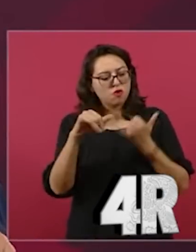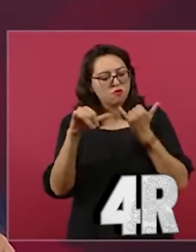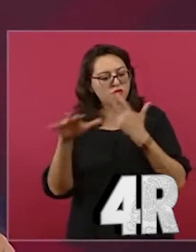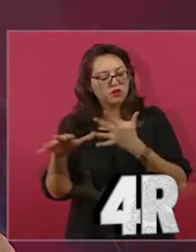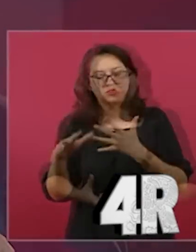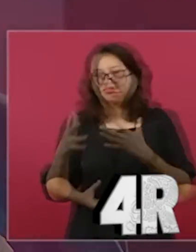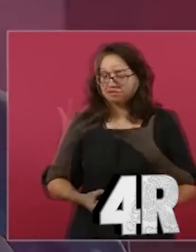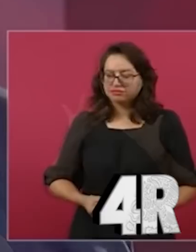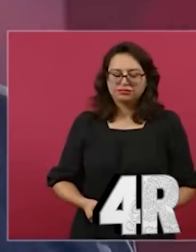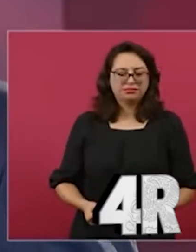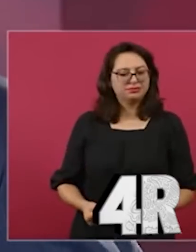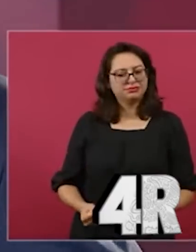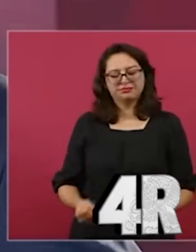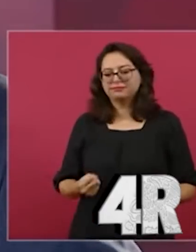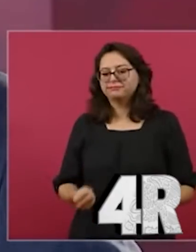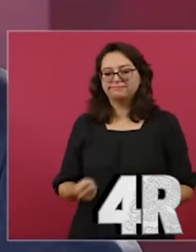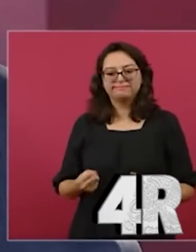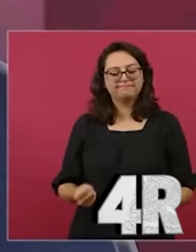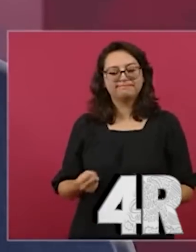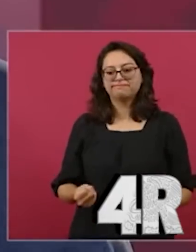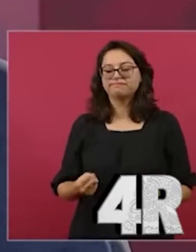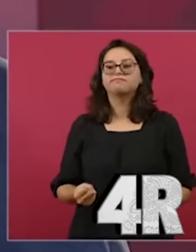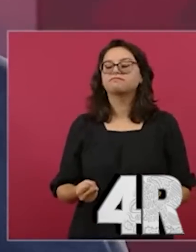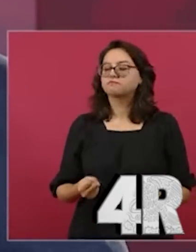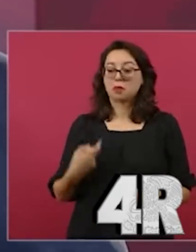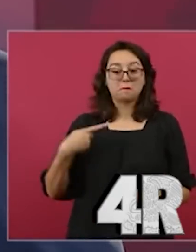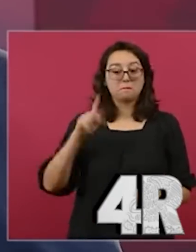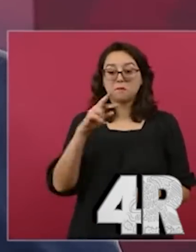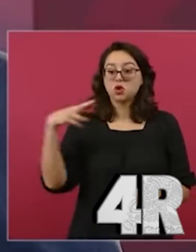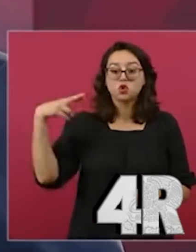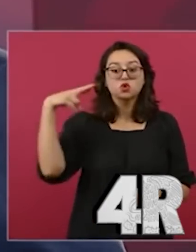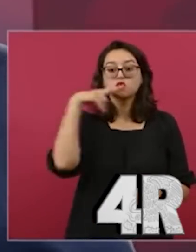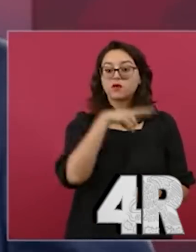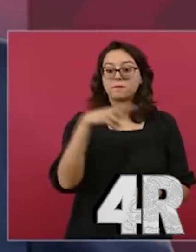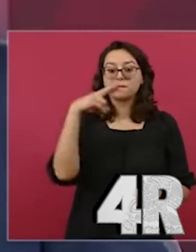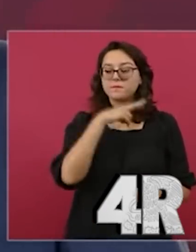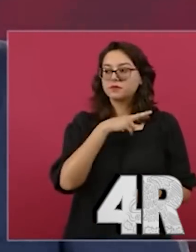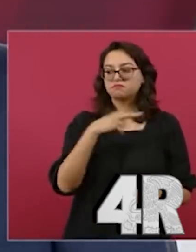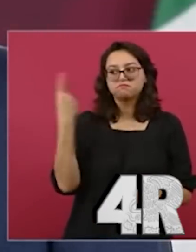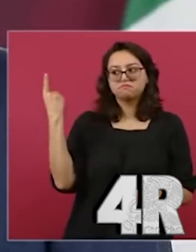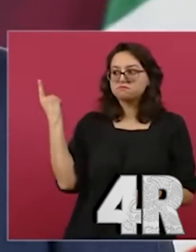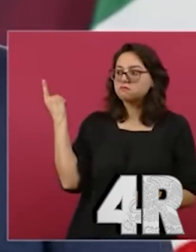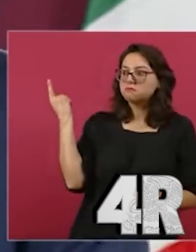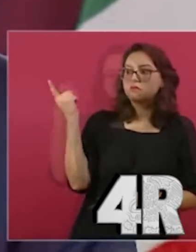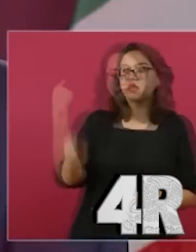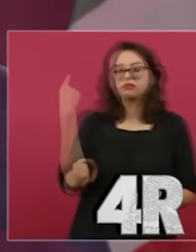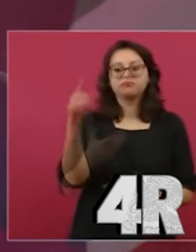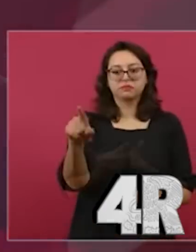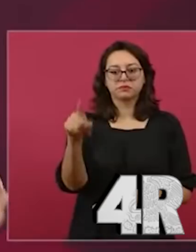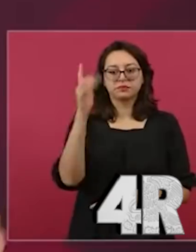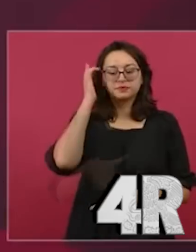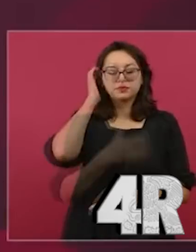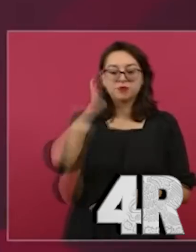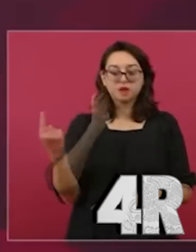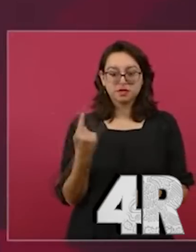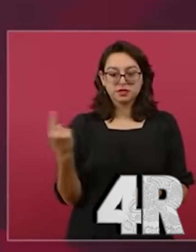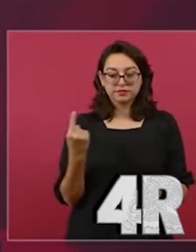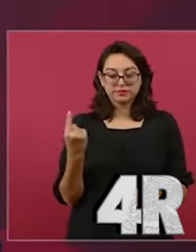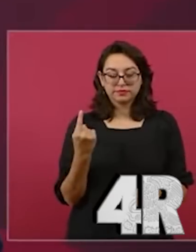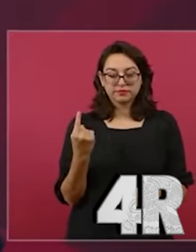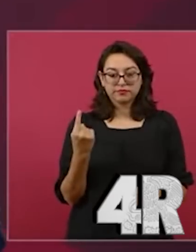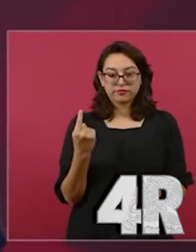el inicio y me dolió porque se trata de un sistema que creamos